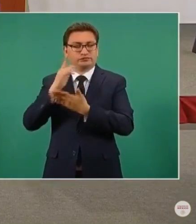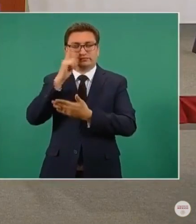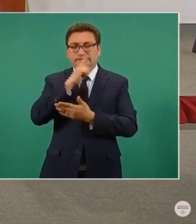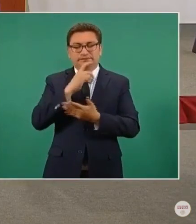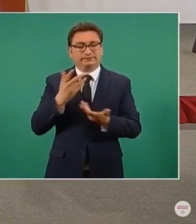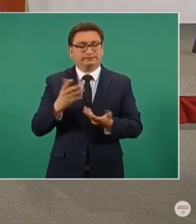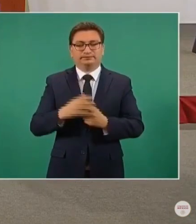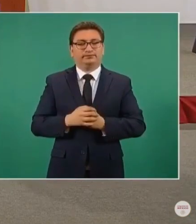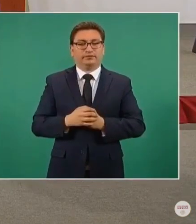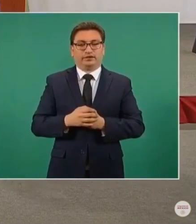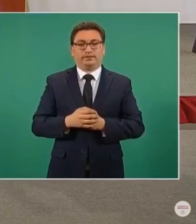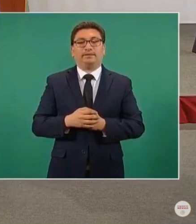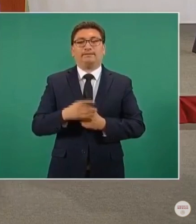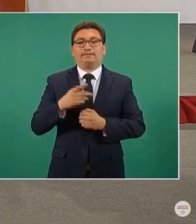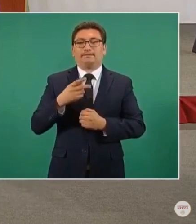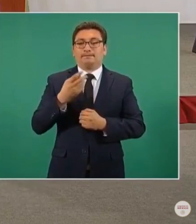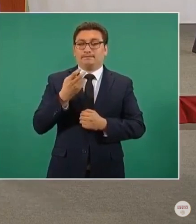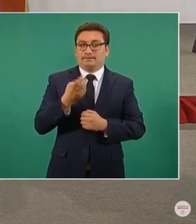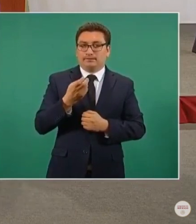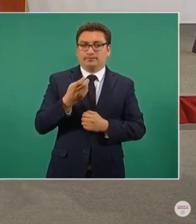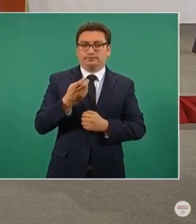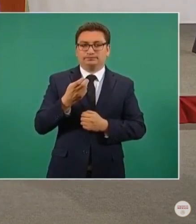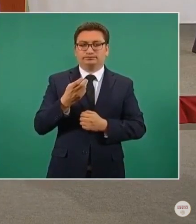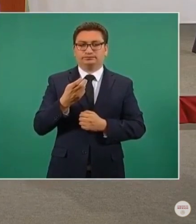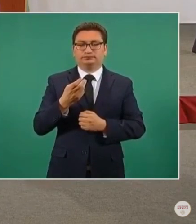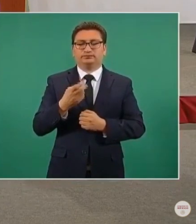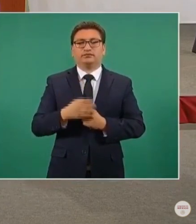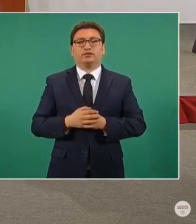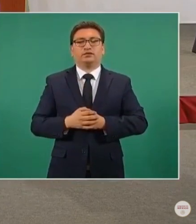así. No por ello se